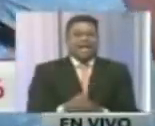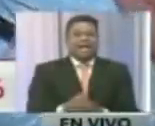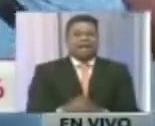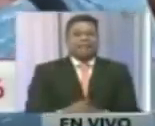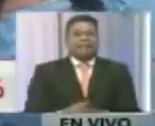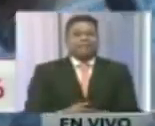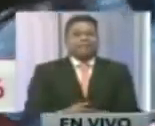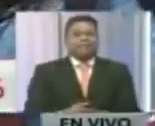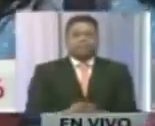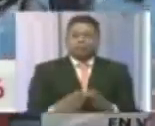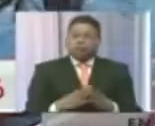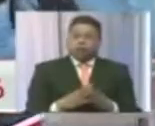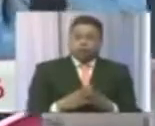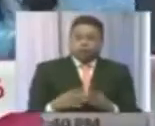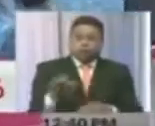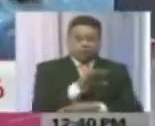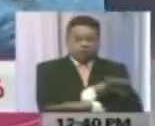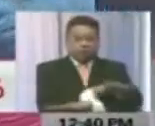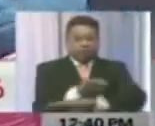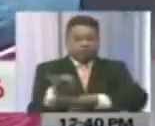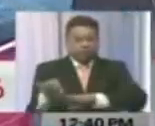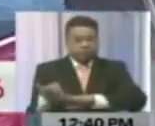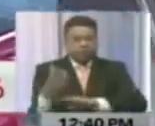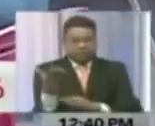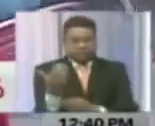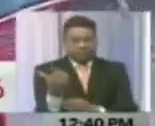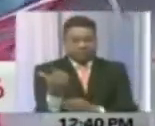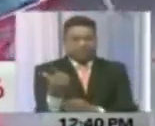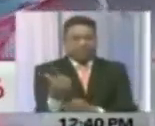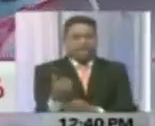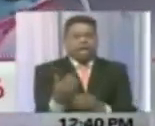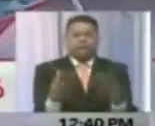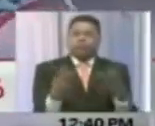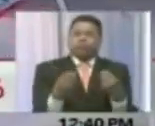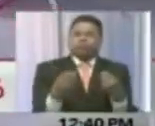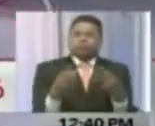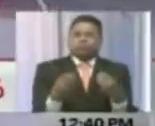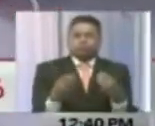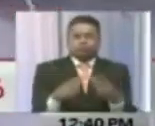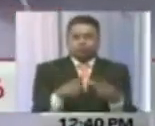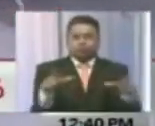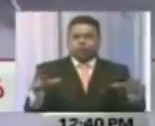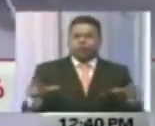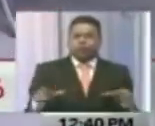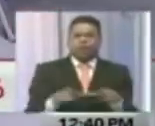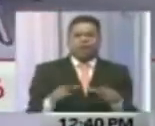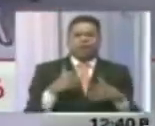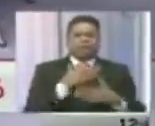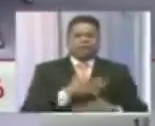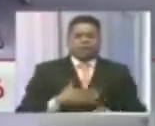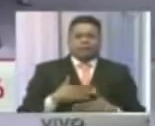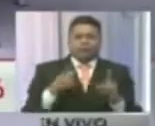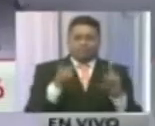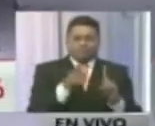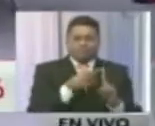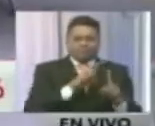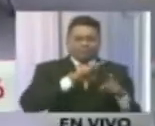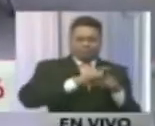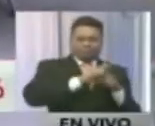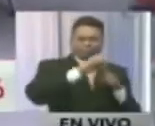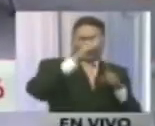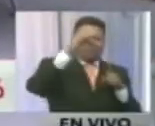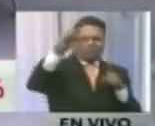de esa frontera que, bueno, tenemos grandes infraestructuras que ha hecho la revolución, como este teleférico.